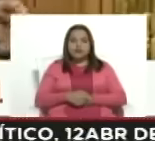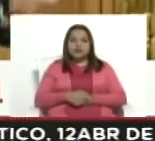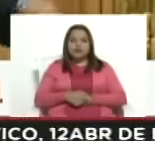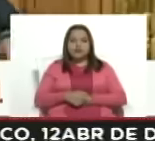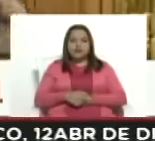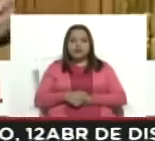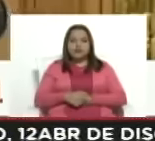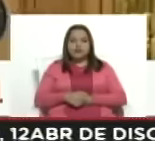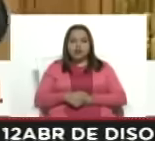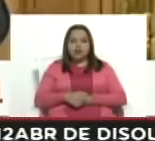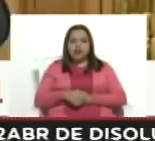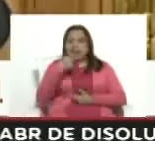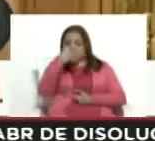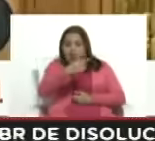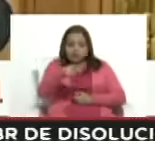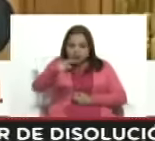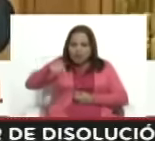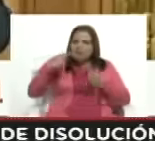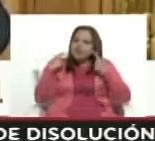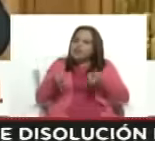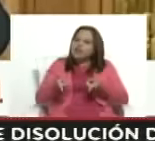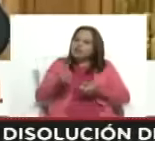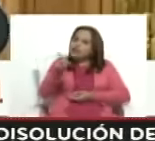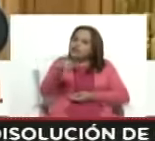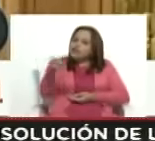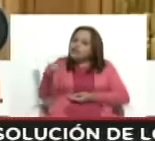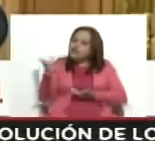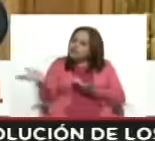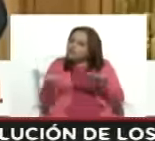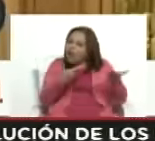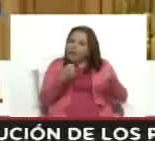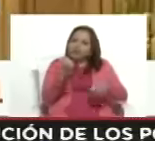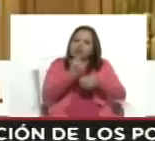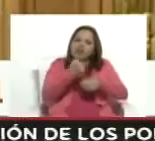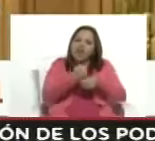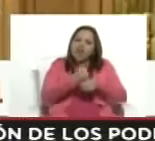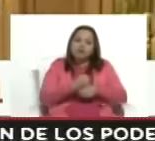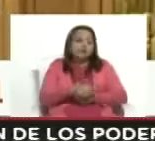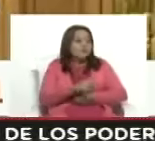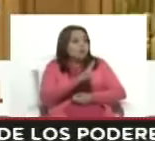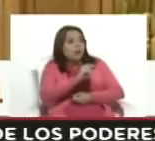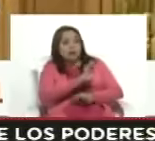Y les dije, perdieron, ¿verdad? Van a trabajar ahora, ¿verdad? No vale.